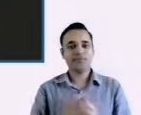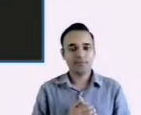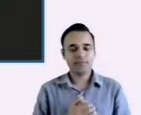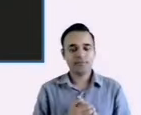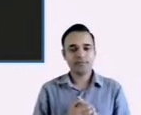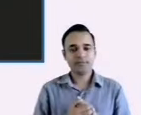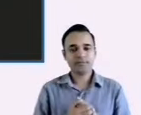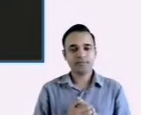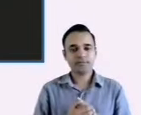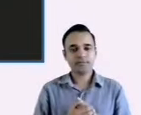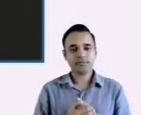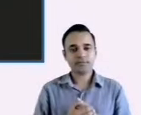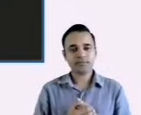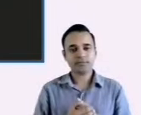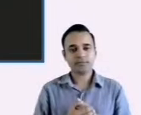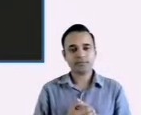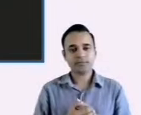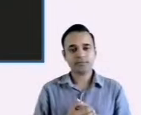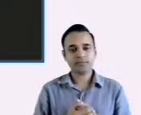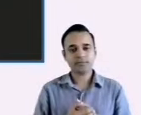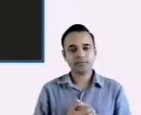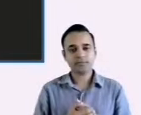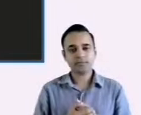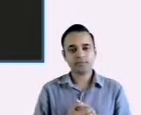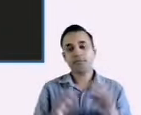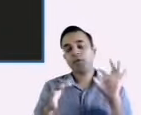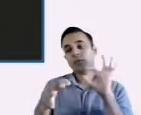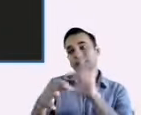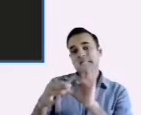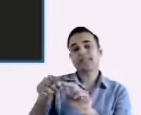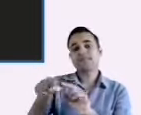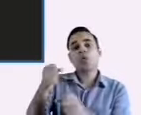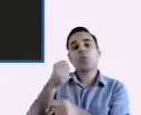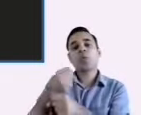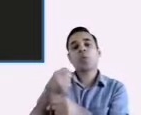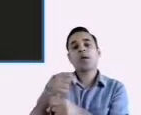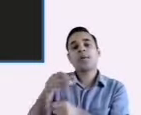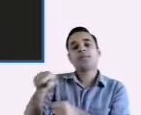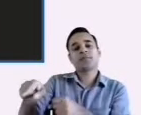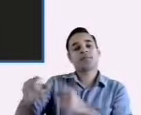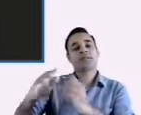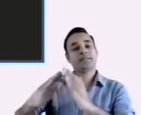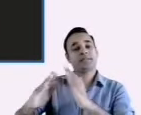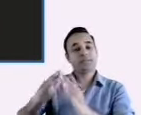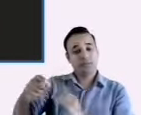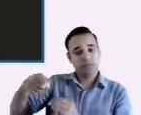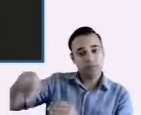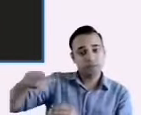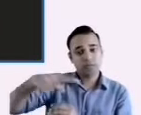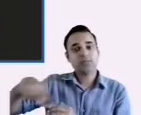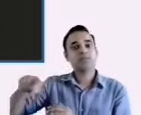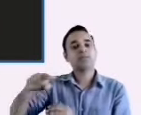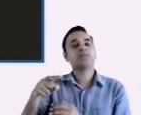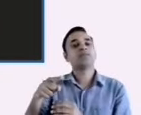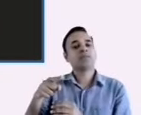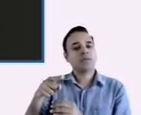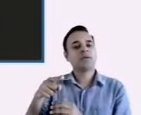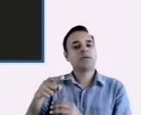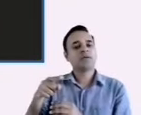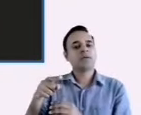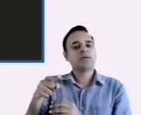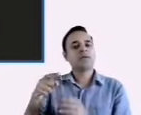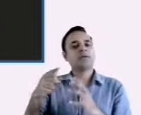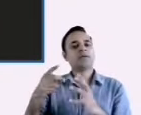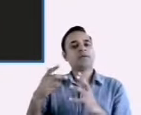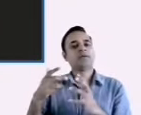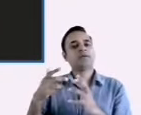región de guanacaste en costa rica para contribuir al desarrollo de una solución integral en materia de gestión